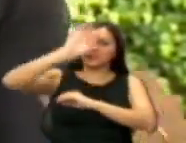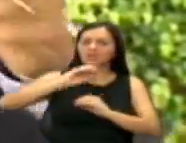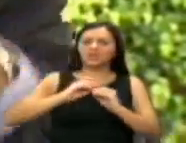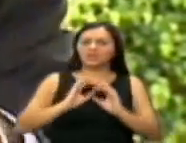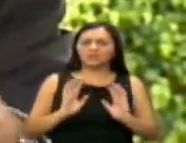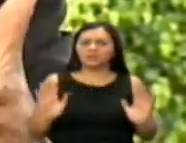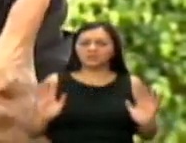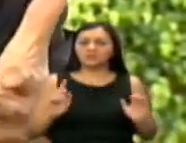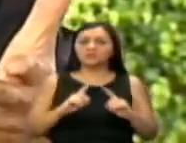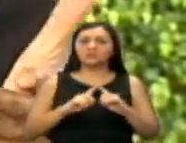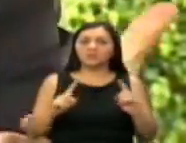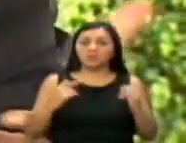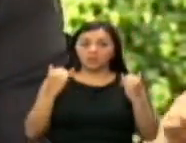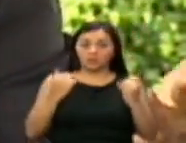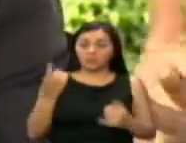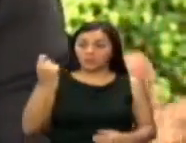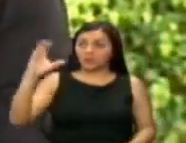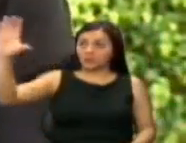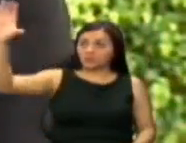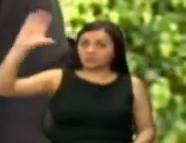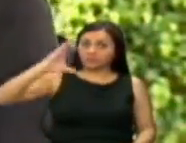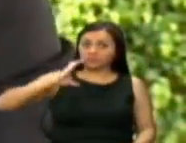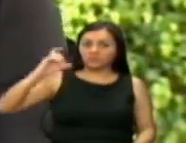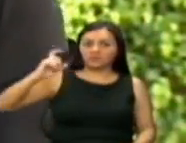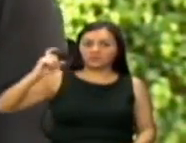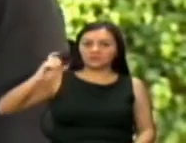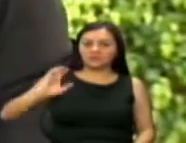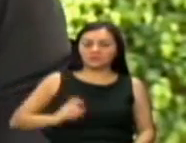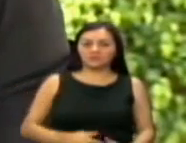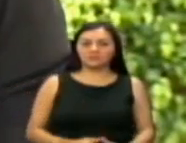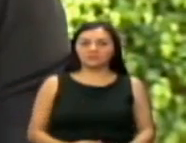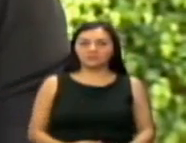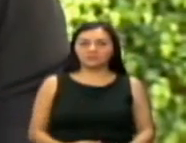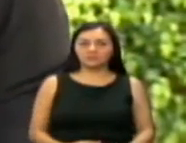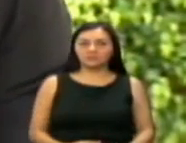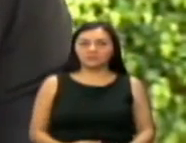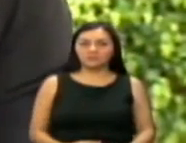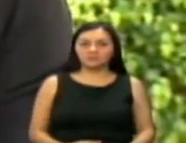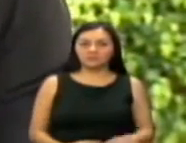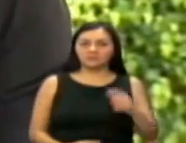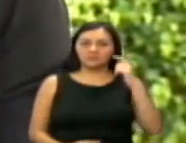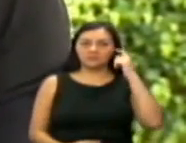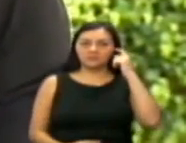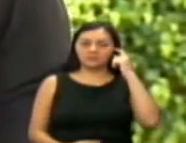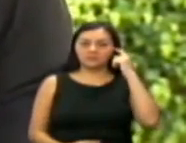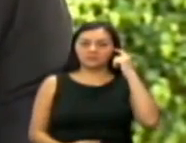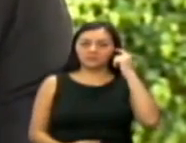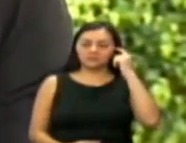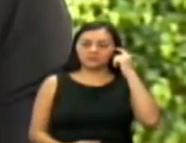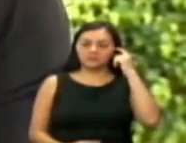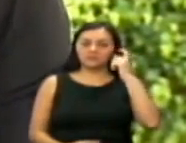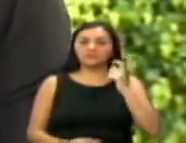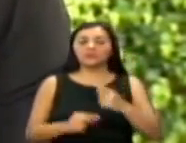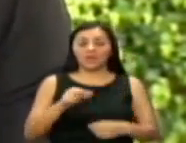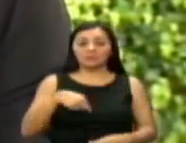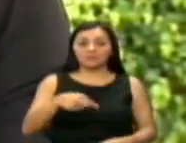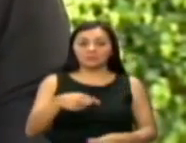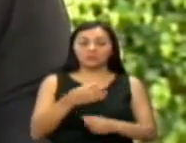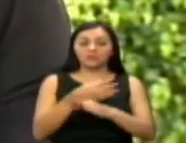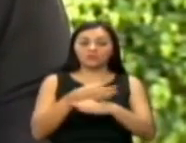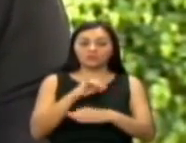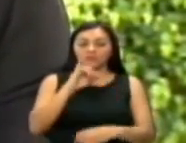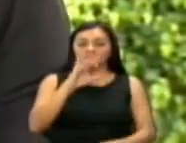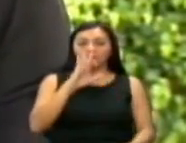Pero llega la plata en estos momentos que necesitamos tanta liquidez, ¿no? Y por si acaso, ya entra a funcionar el ITT al que tanto se